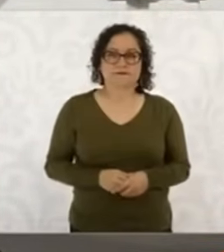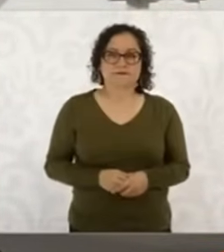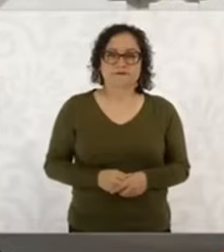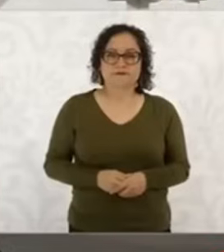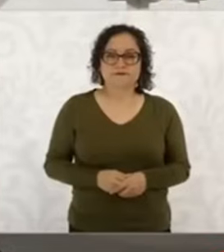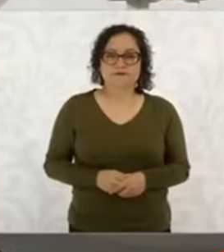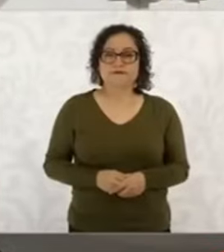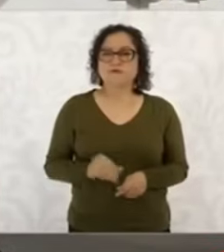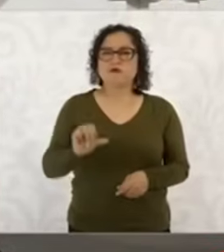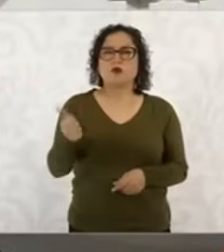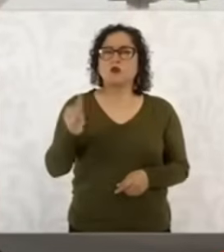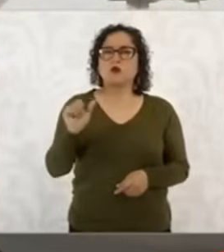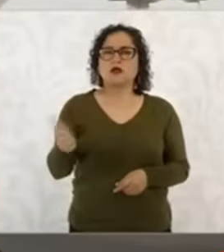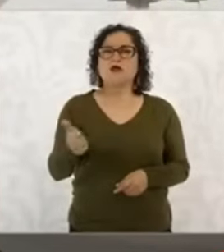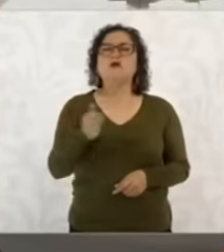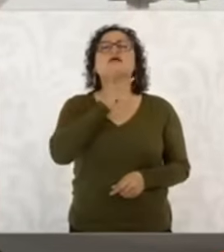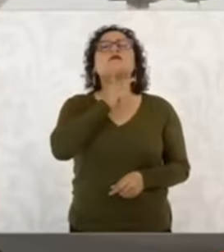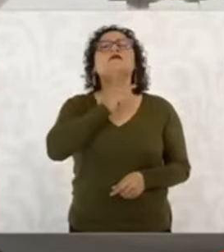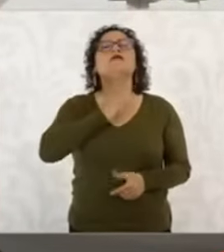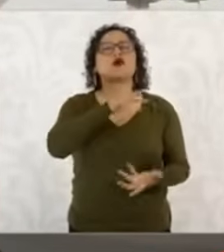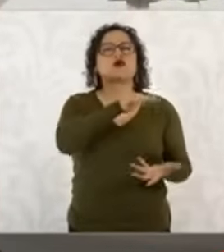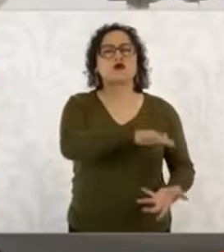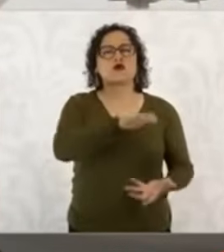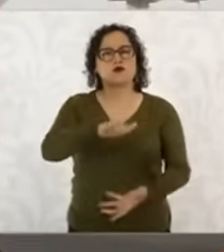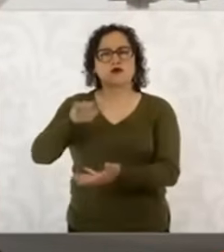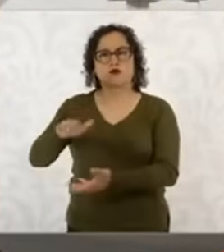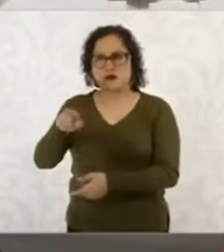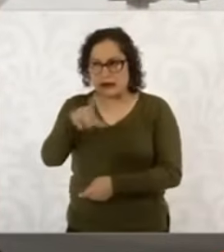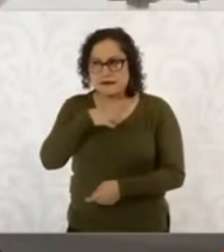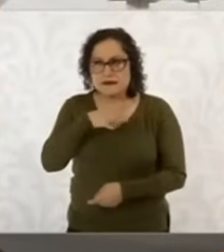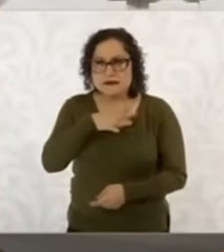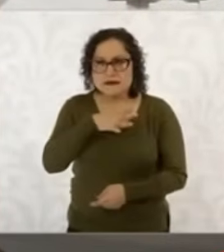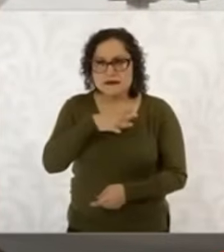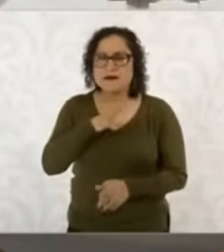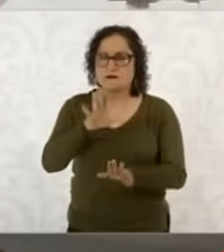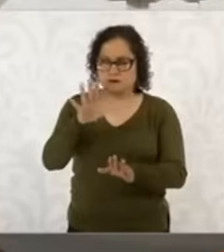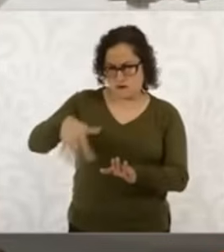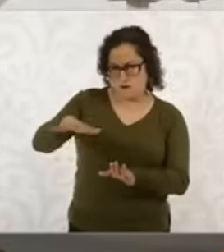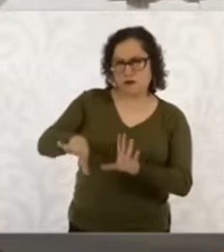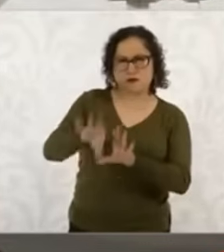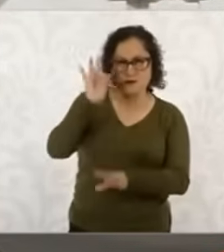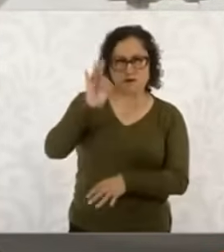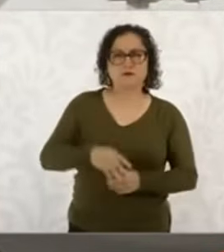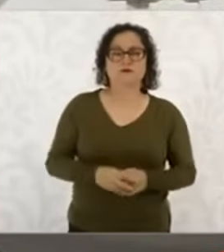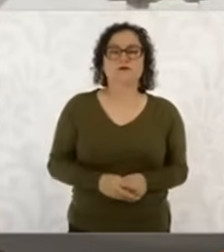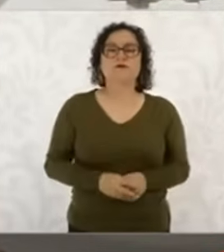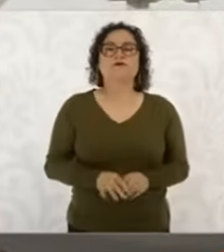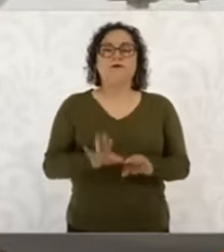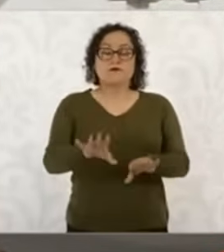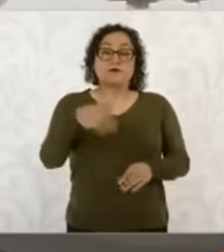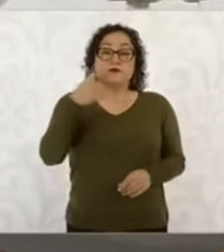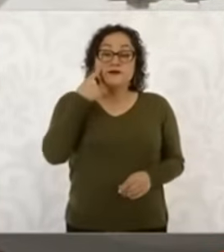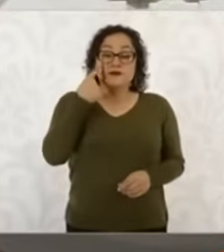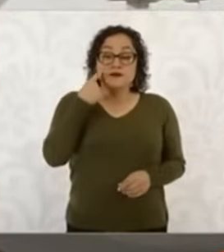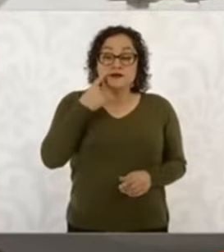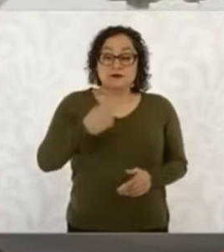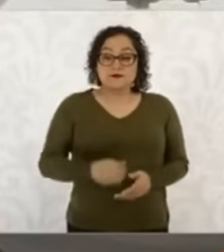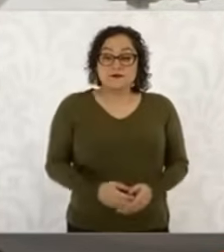La otra, la de crudo, ¿no tienes? ¿La de petróleo? ¿No la trajiste? Bueno, a ver si la encuentras por ahí. Bueno,